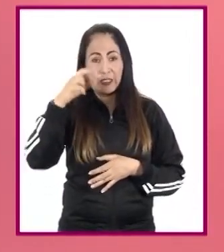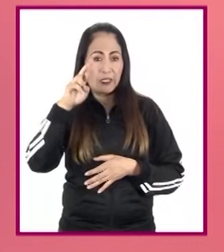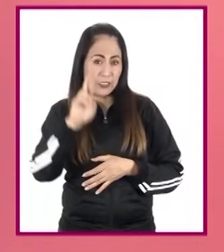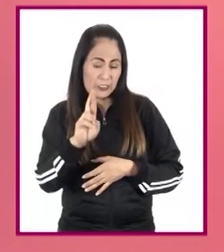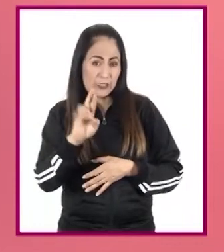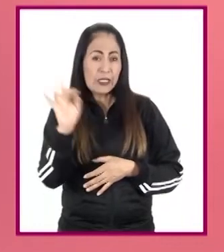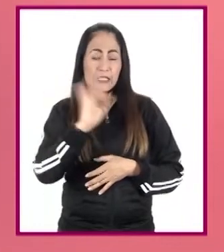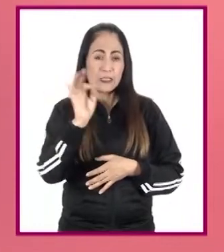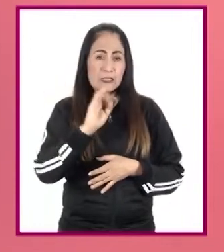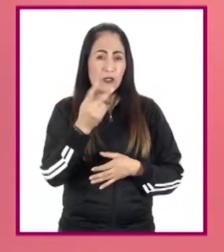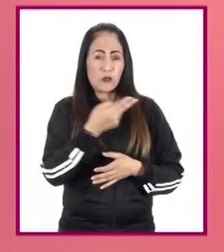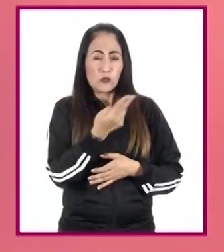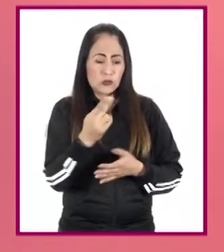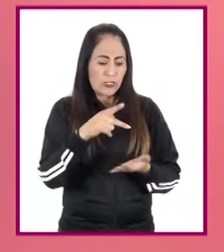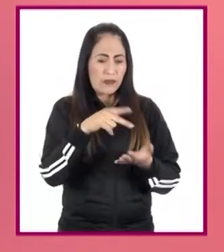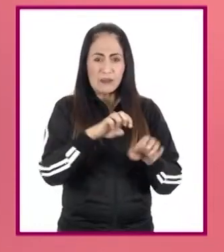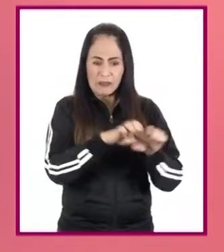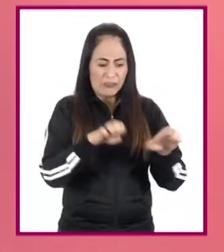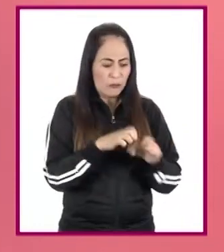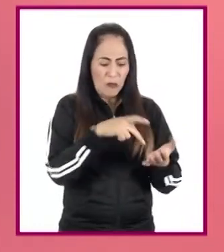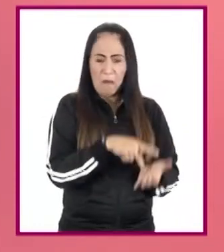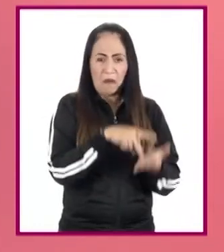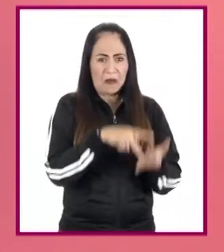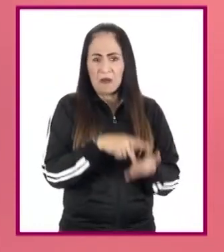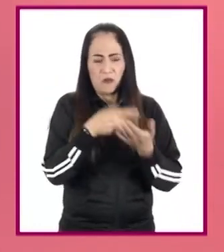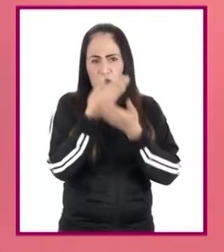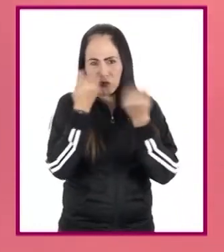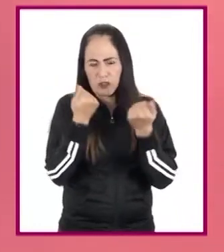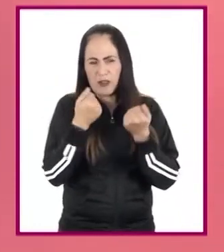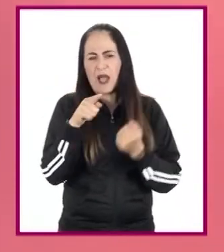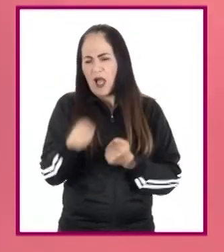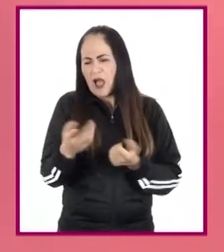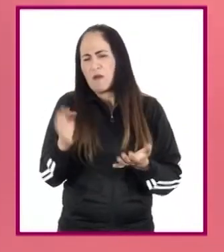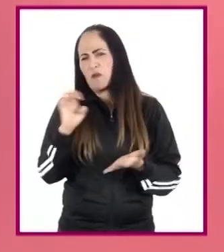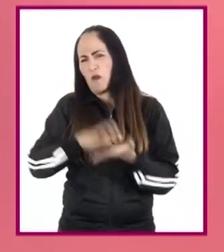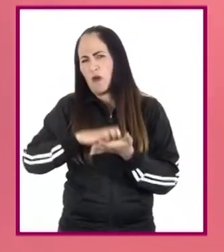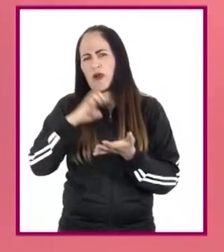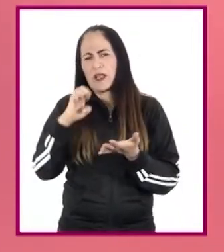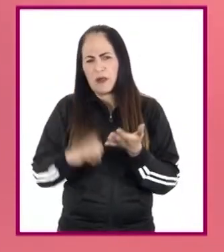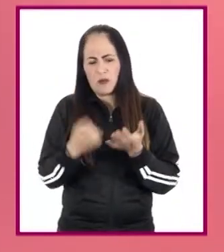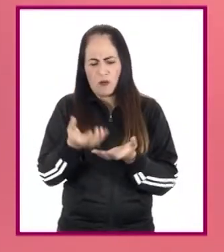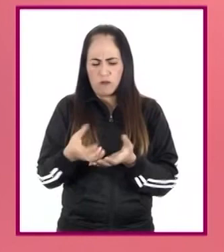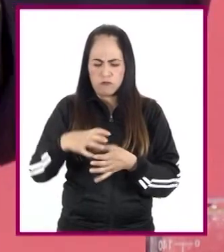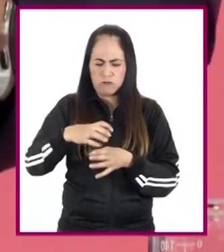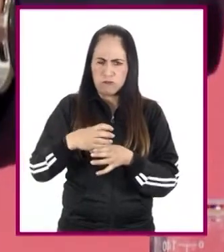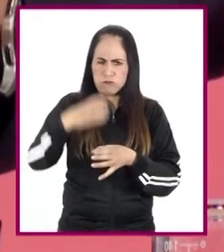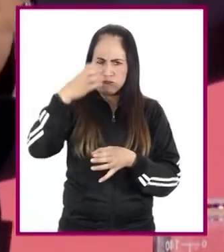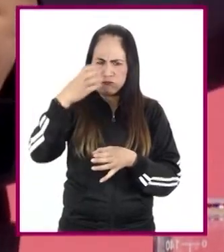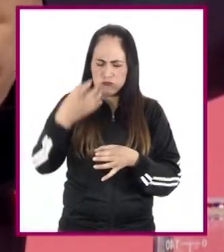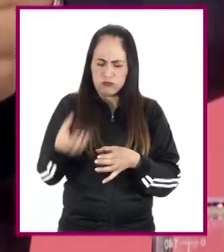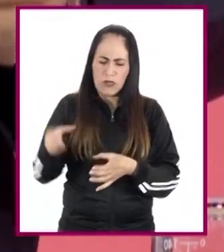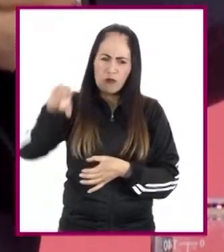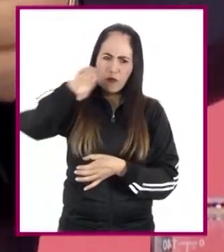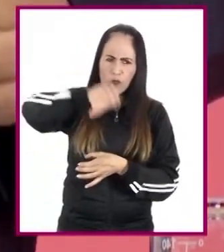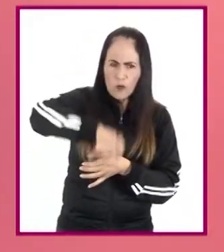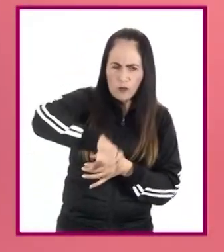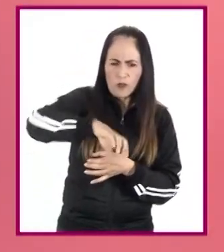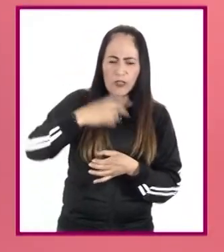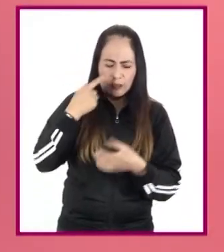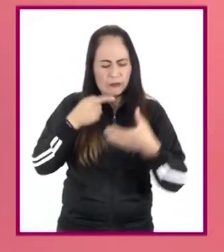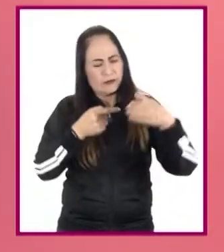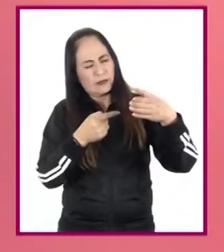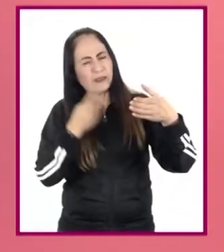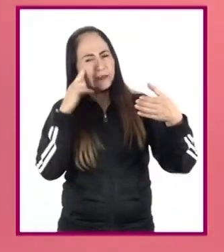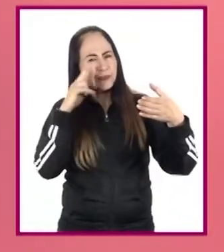usar una balanza, utilicen los alimentos de los cuales ya conozcan su masa. Pueden ser alimentos envasados. Luego los colocamos sobre el